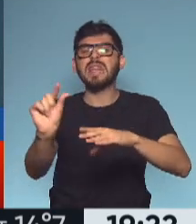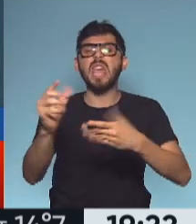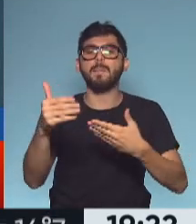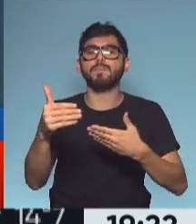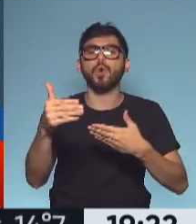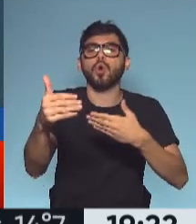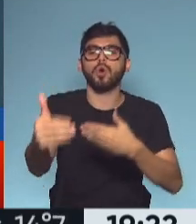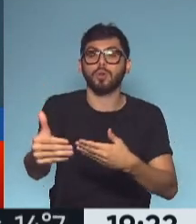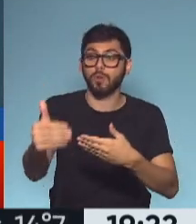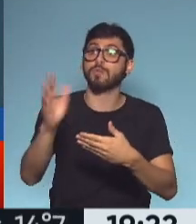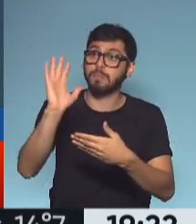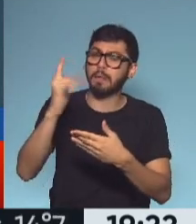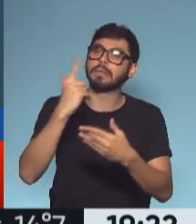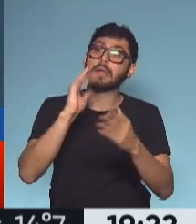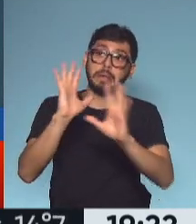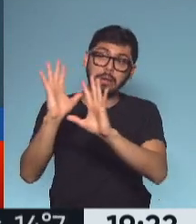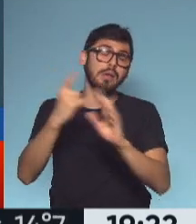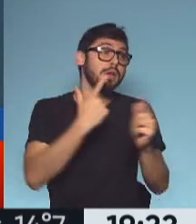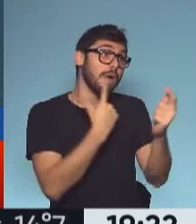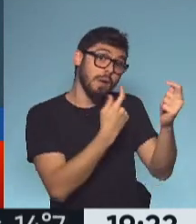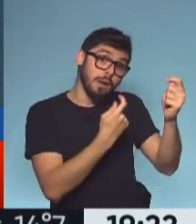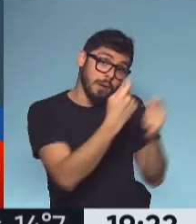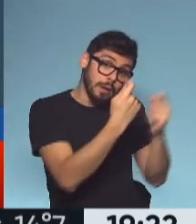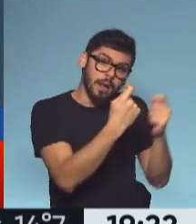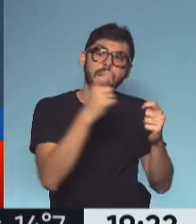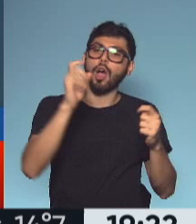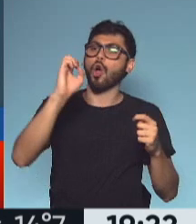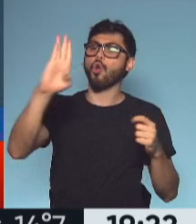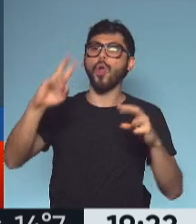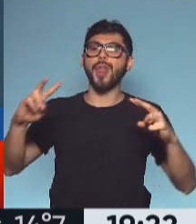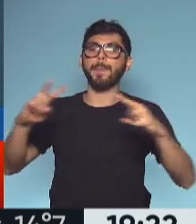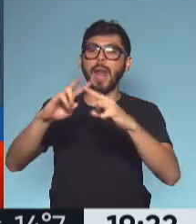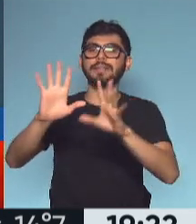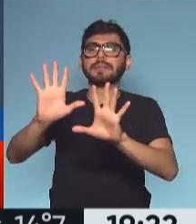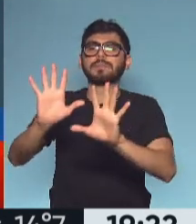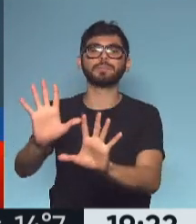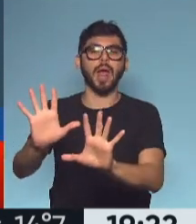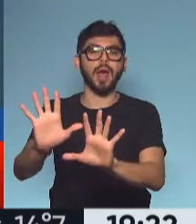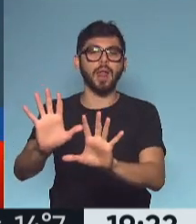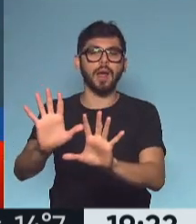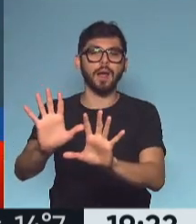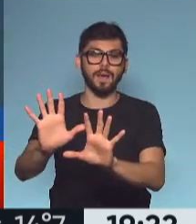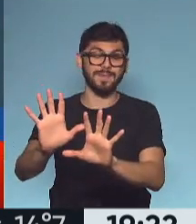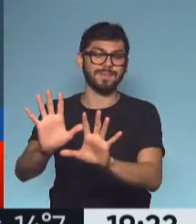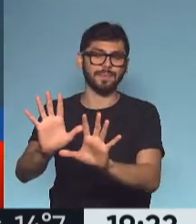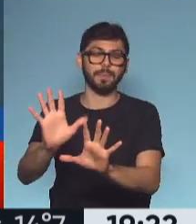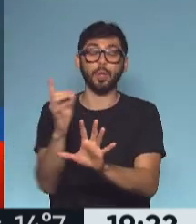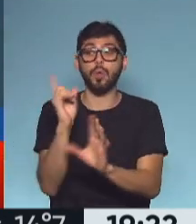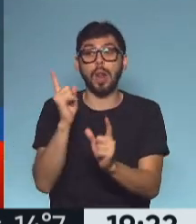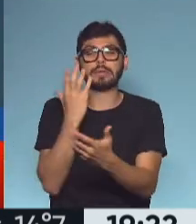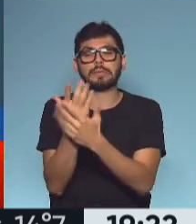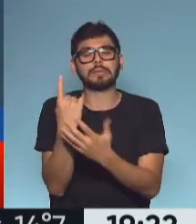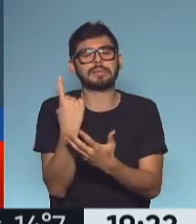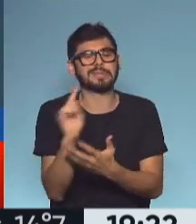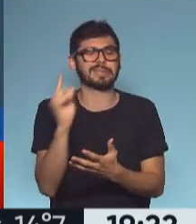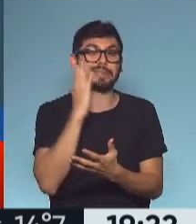donde mientras se busque renegociar con el Fondo Monetario, la deuda con el Club de París quede ahí, pendiente. Te diría que igual es una excepción, porque en realidad lo que pide